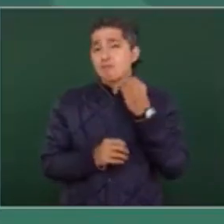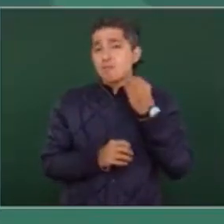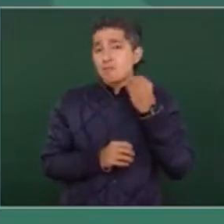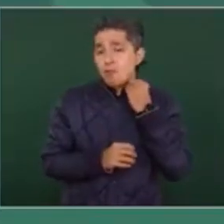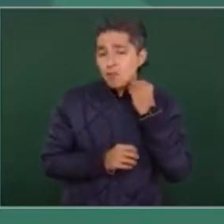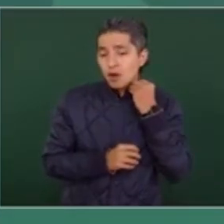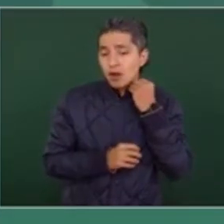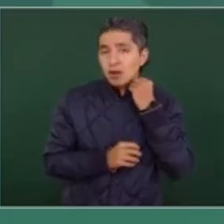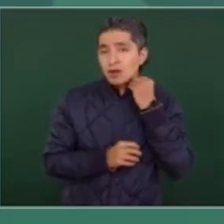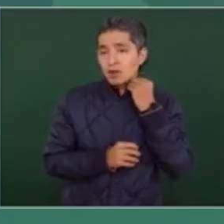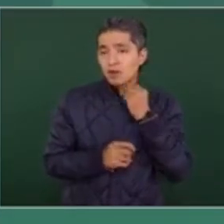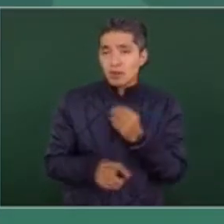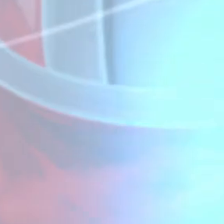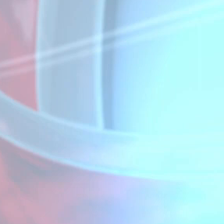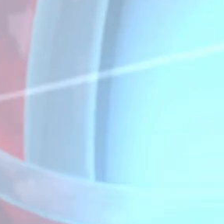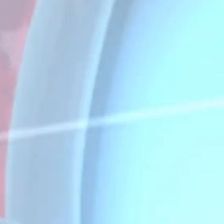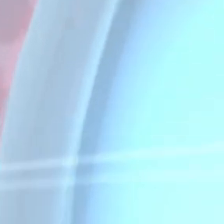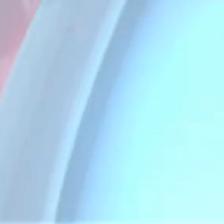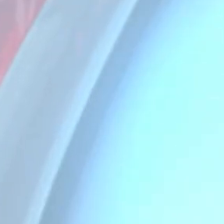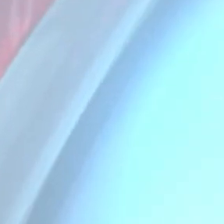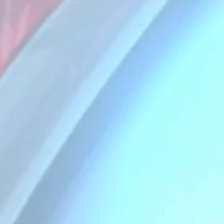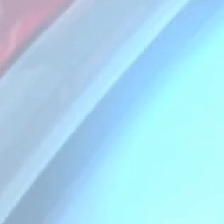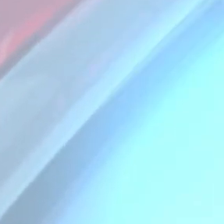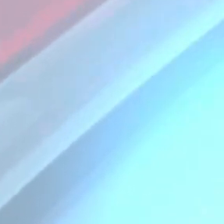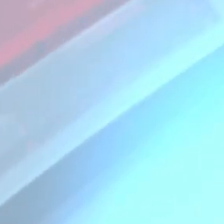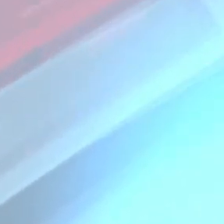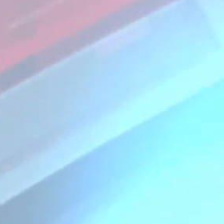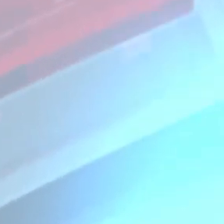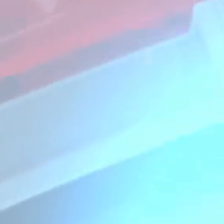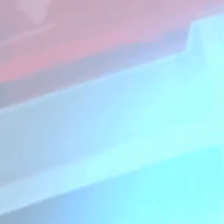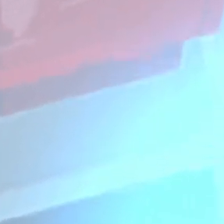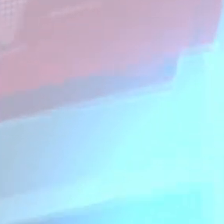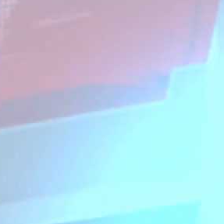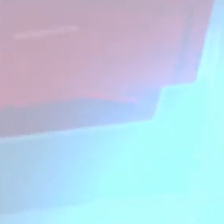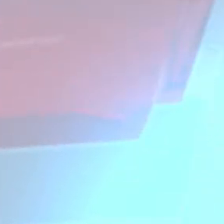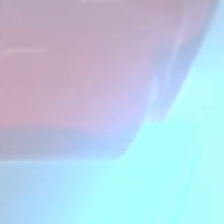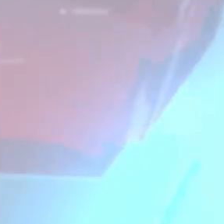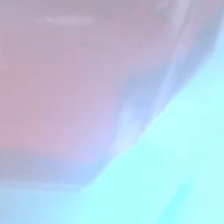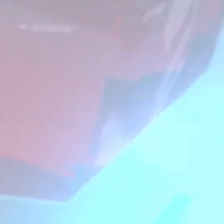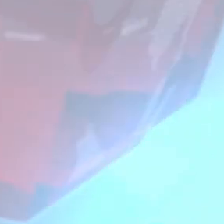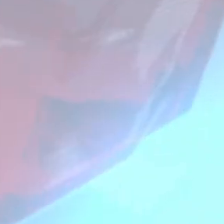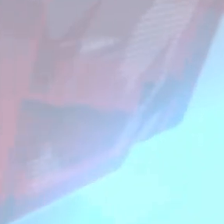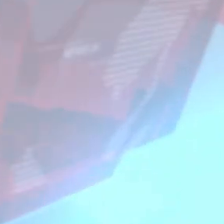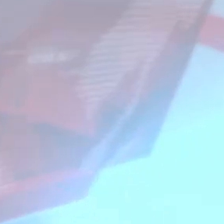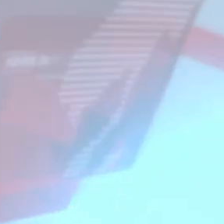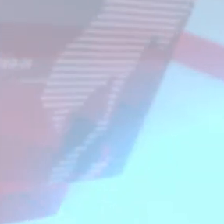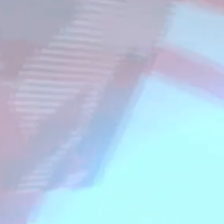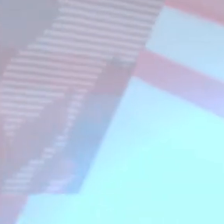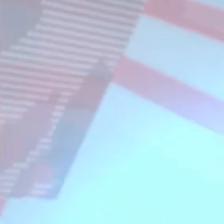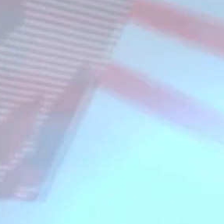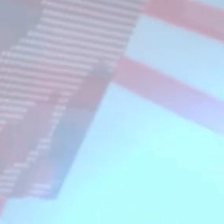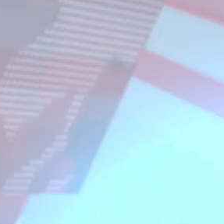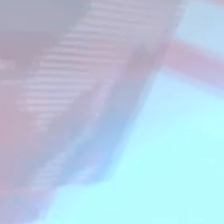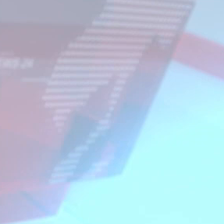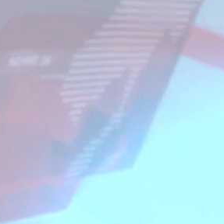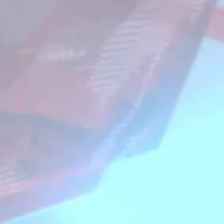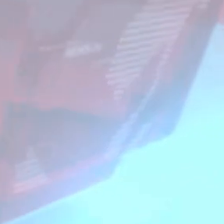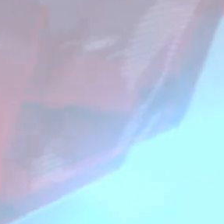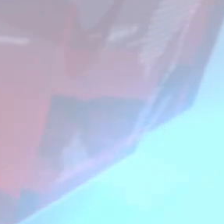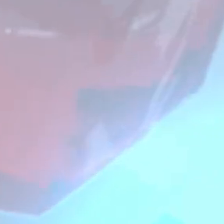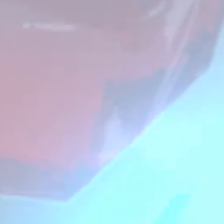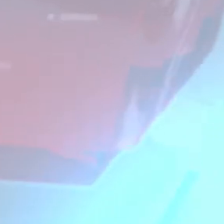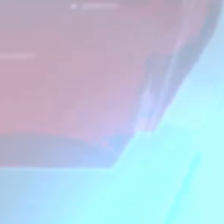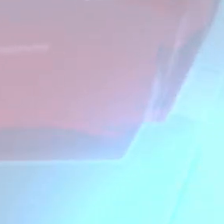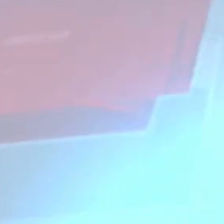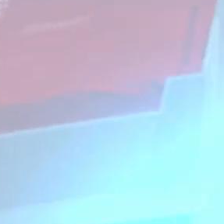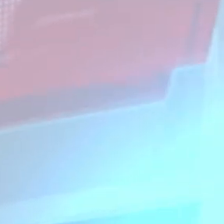vida tras un enfrentamiento con elementos de la policía estatal. El mandatario dijo que la Fiscalía General de la República se encargará de atraer